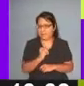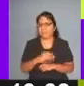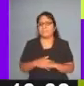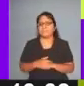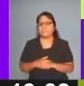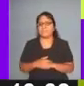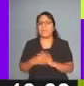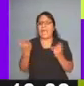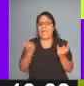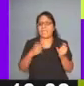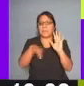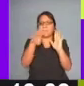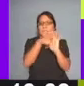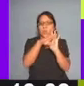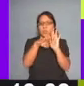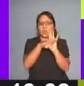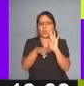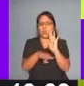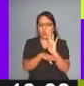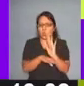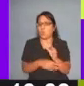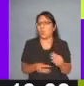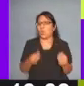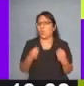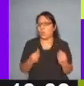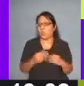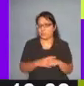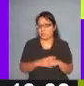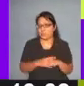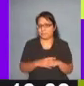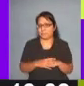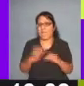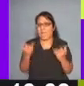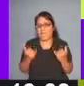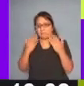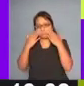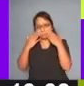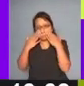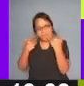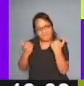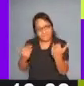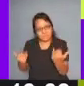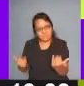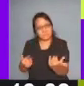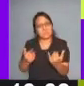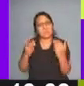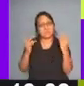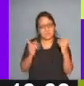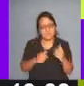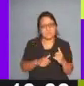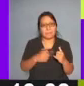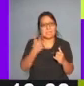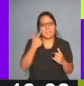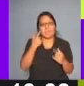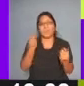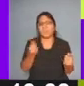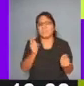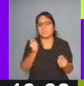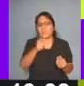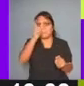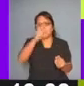un protocolo de actuación para que se sustancien investigaciones y hasta delitos, el delito de